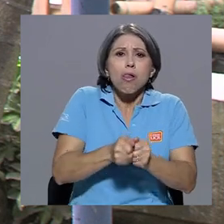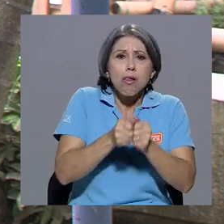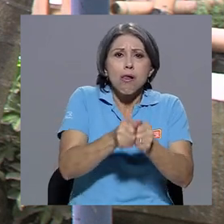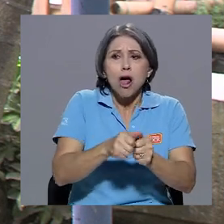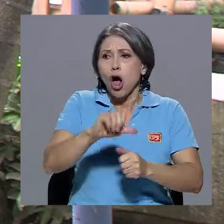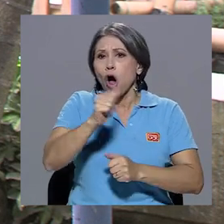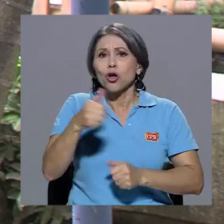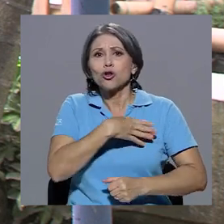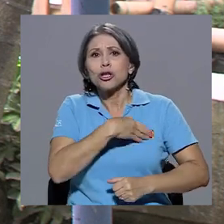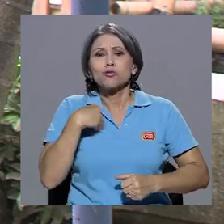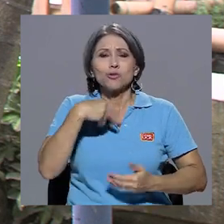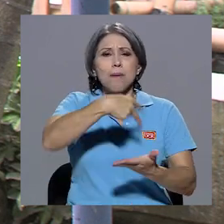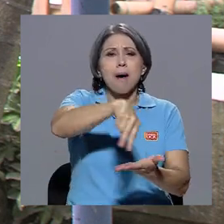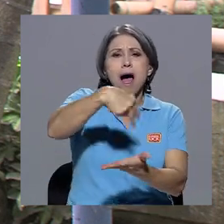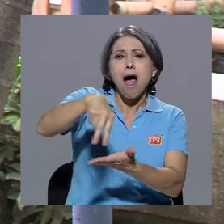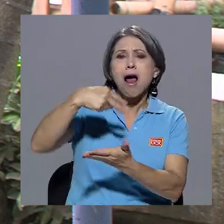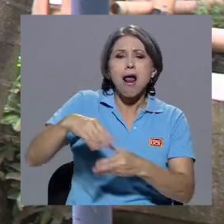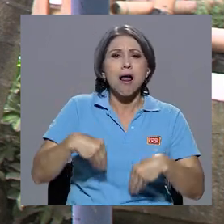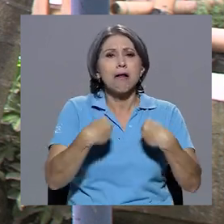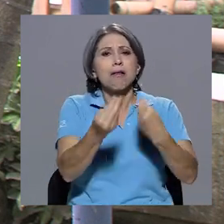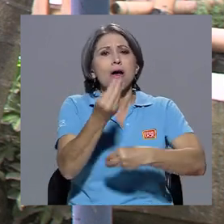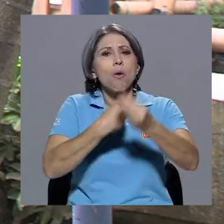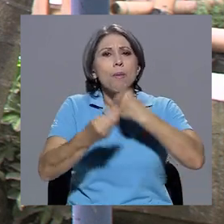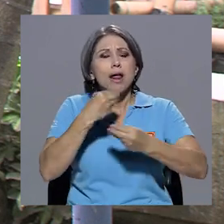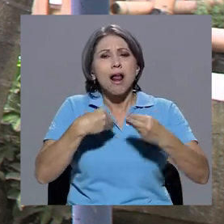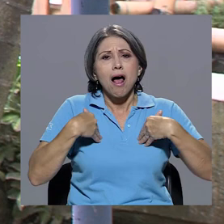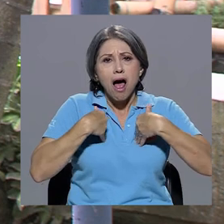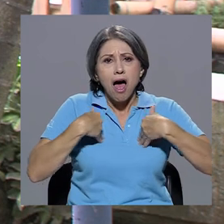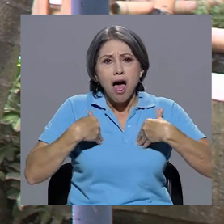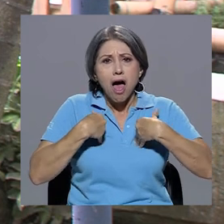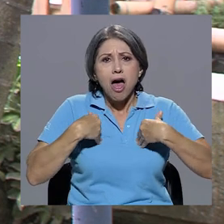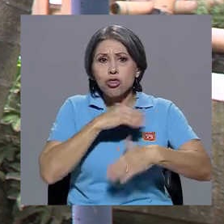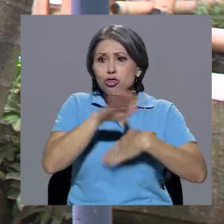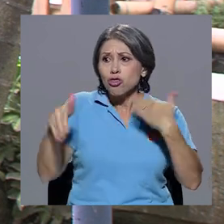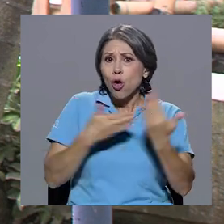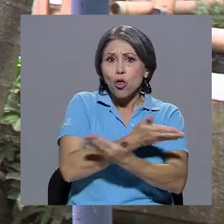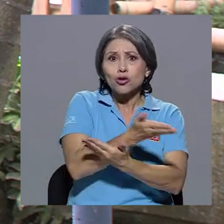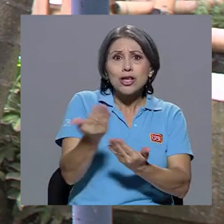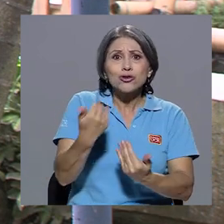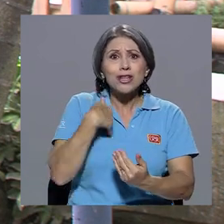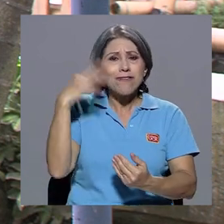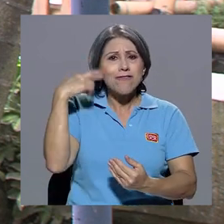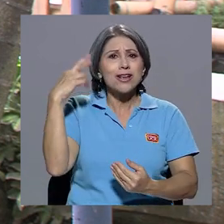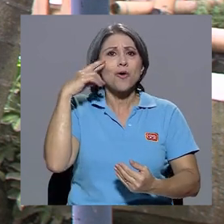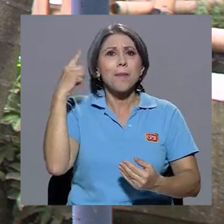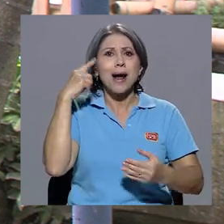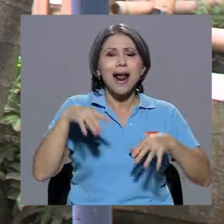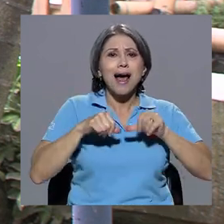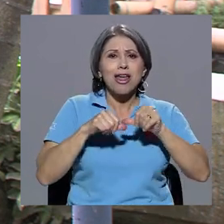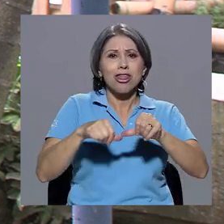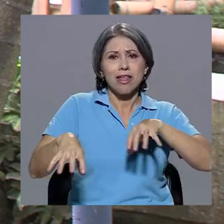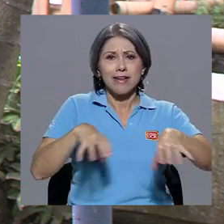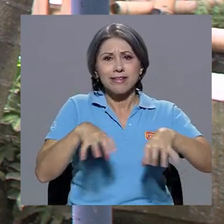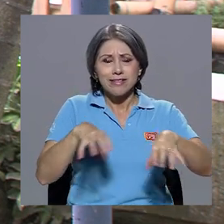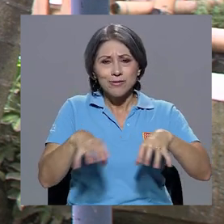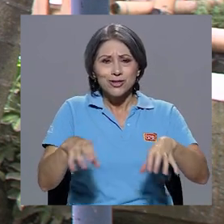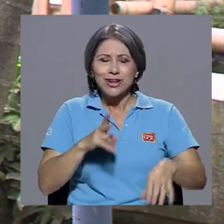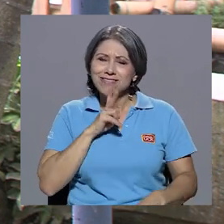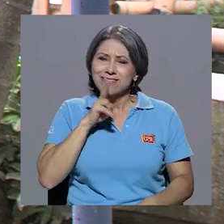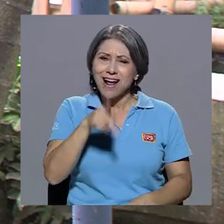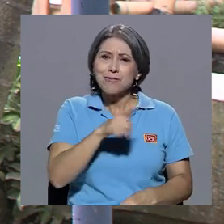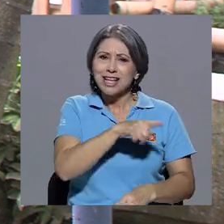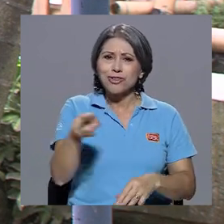dan de comer a sus animales. Entonces todos tienen algún motivo por el cual necesitan estar activos y están realmente muy